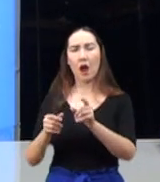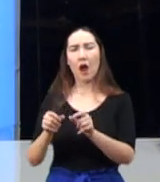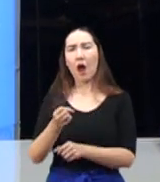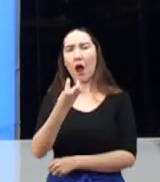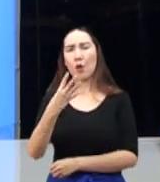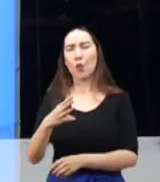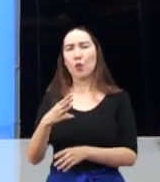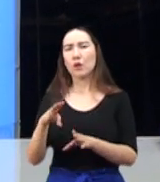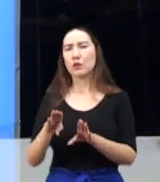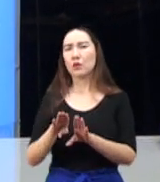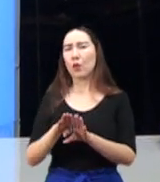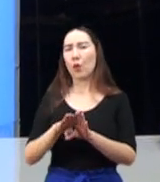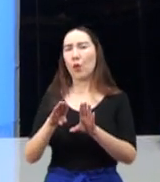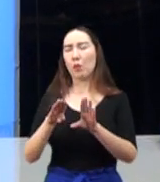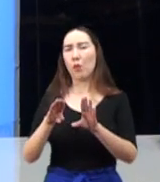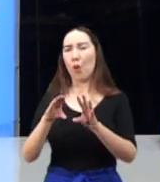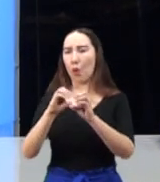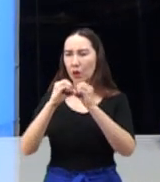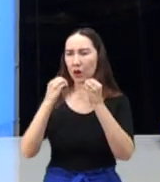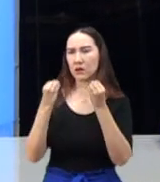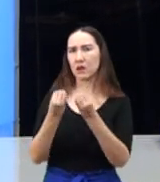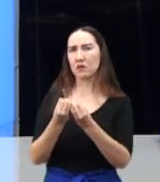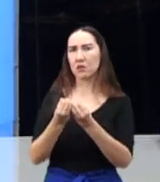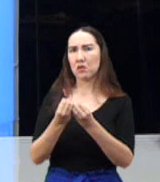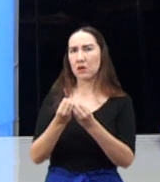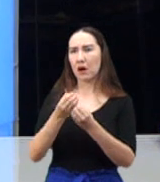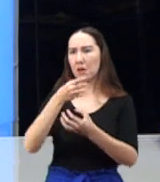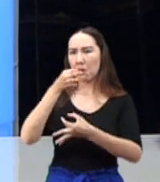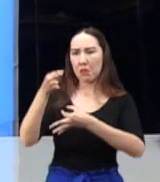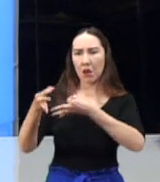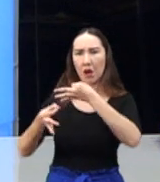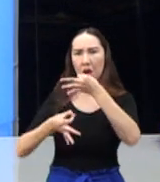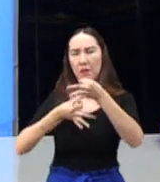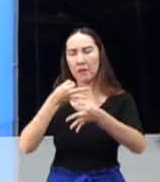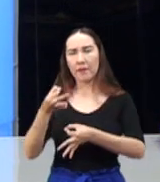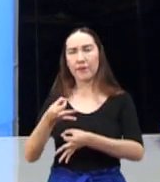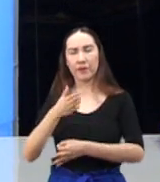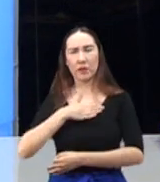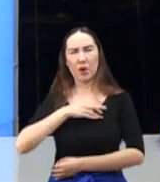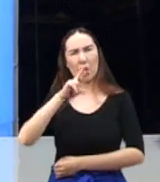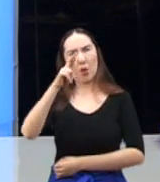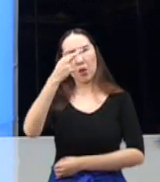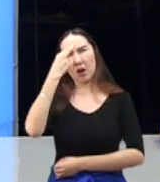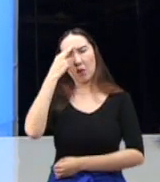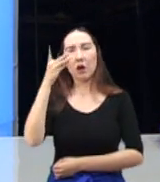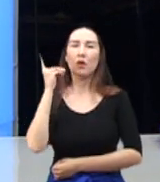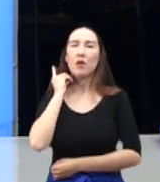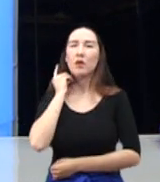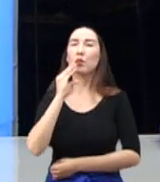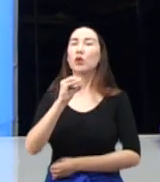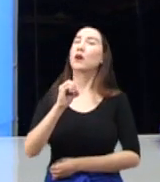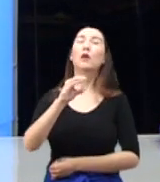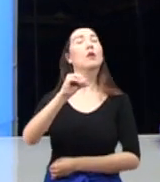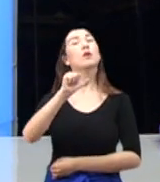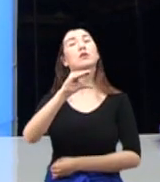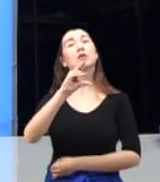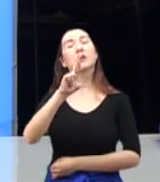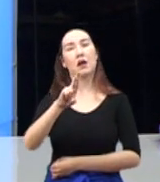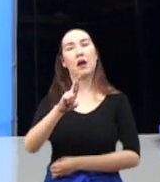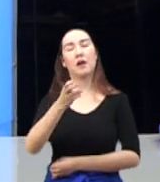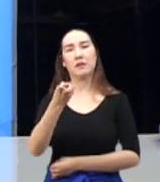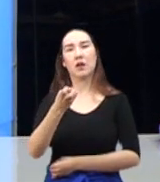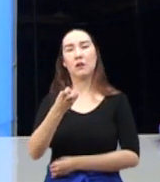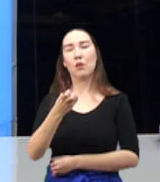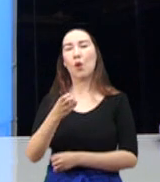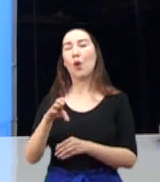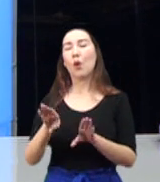organismos hicieron comentario, y creo que, si no mal recuerdo, también el diputado Oscar Vera, donde y el Congreso